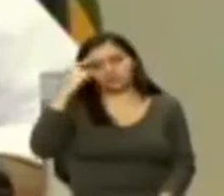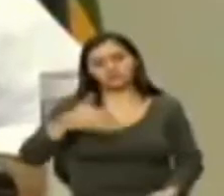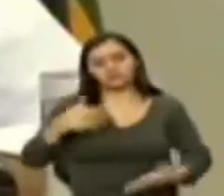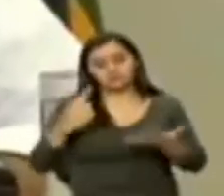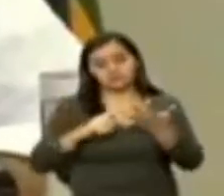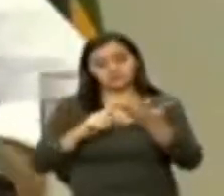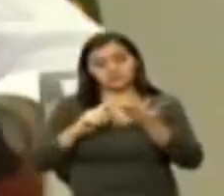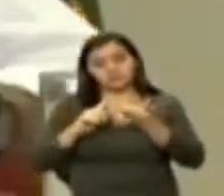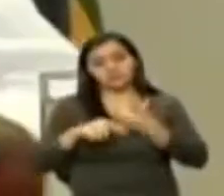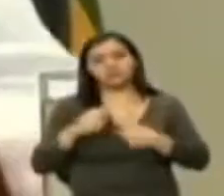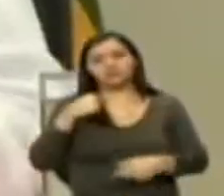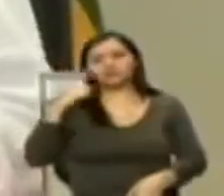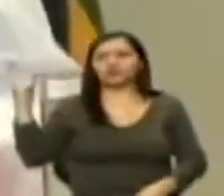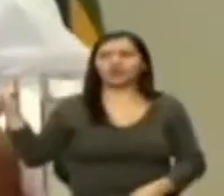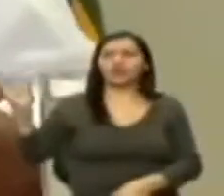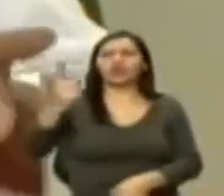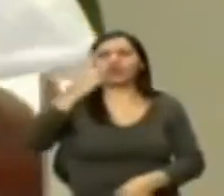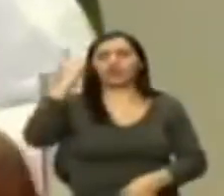hecho 8.000 kilómetros de vía,